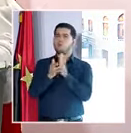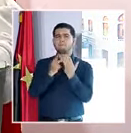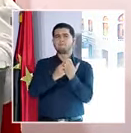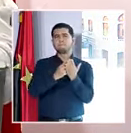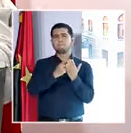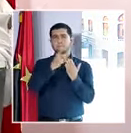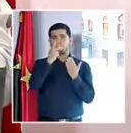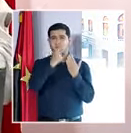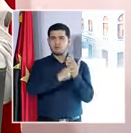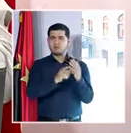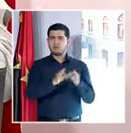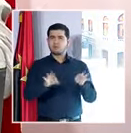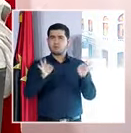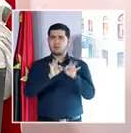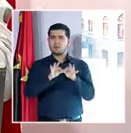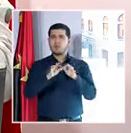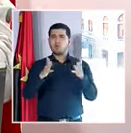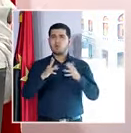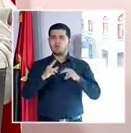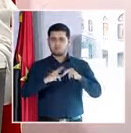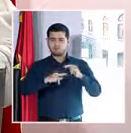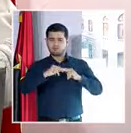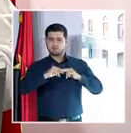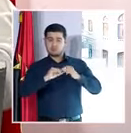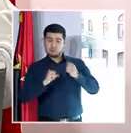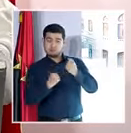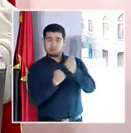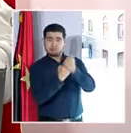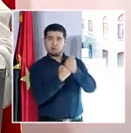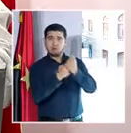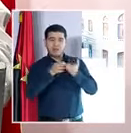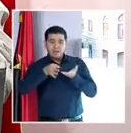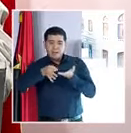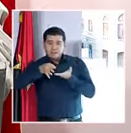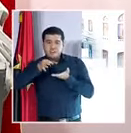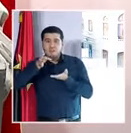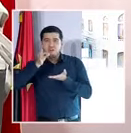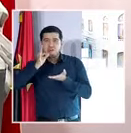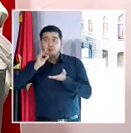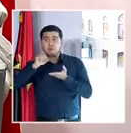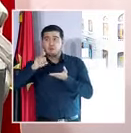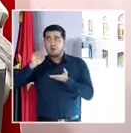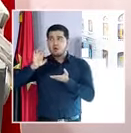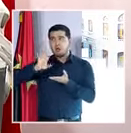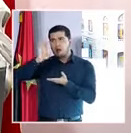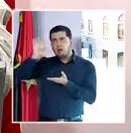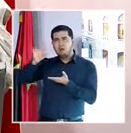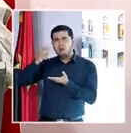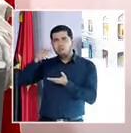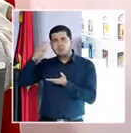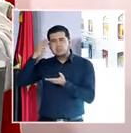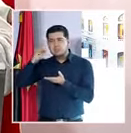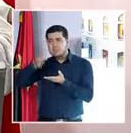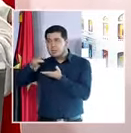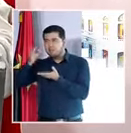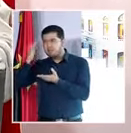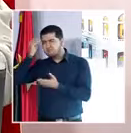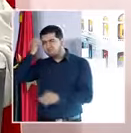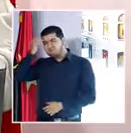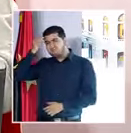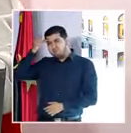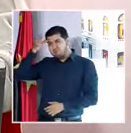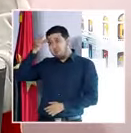restauración de la caficultura del departamento, que está ejecutado por la Federación de Cafeteros de Norte de Santander y que tiene una